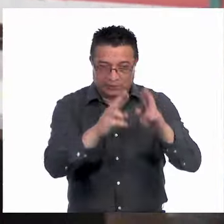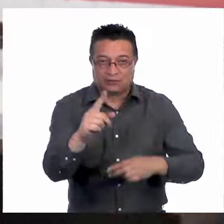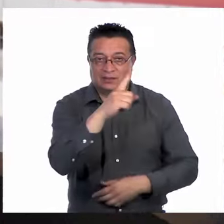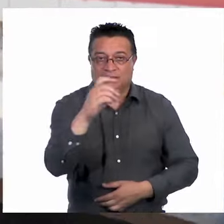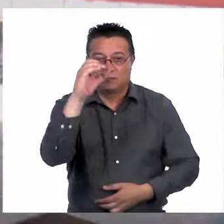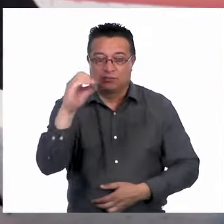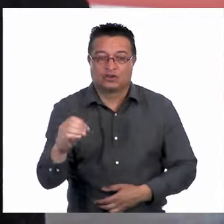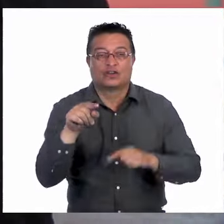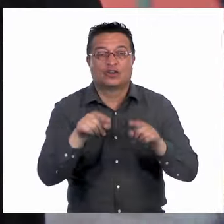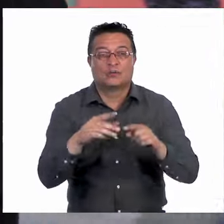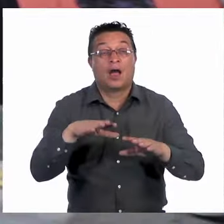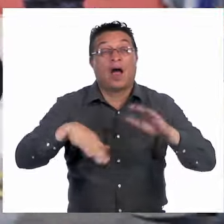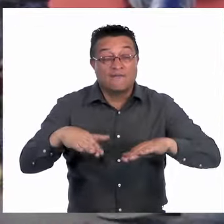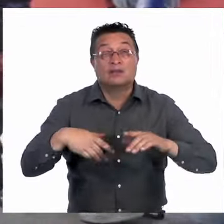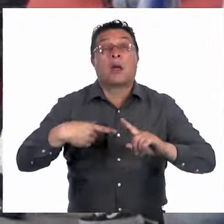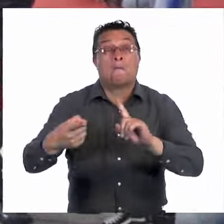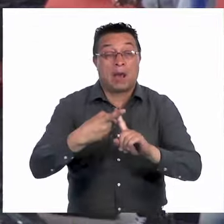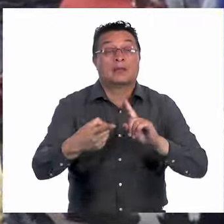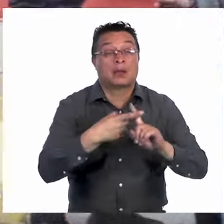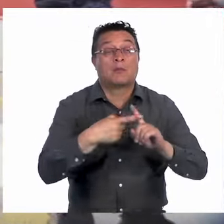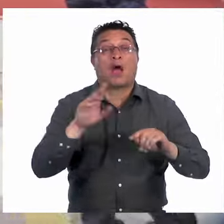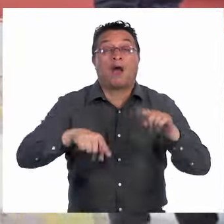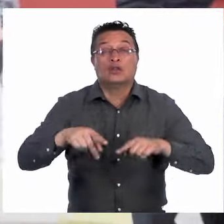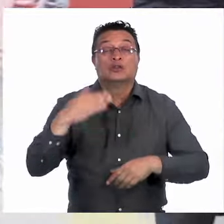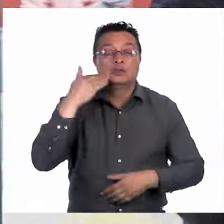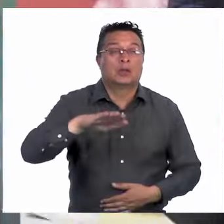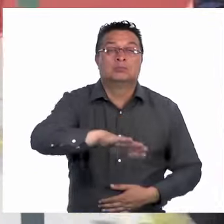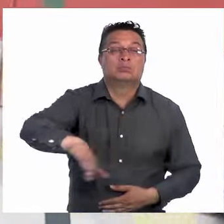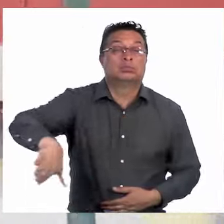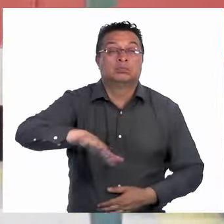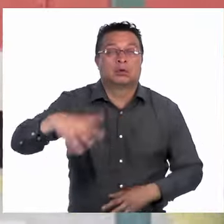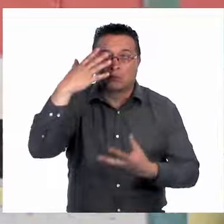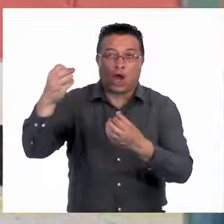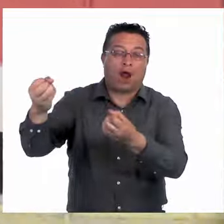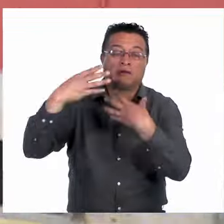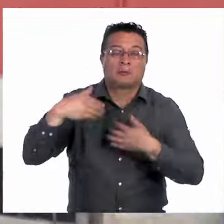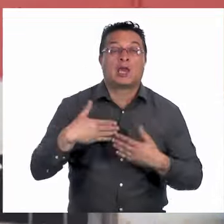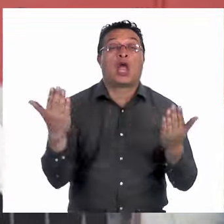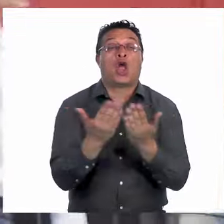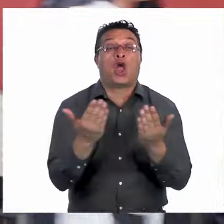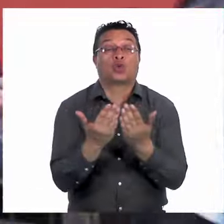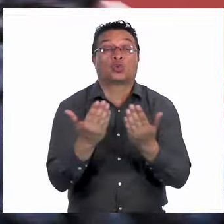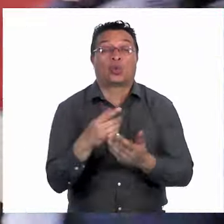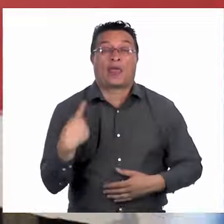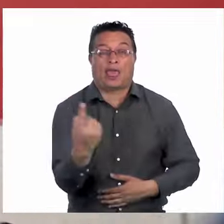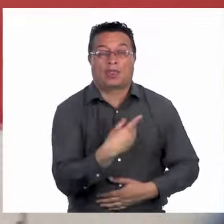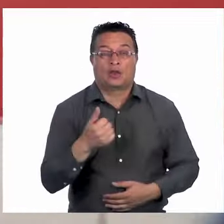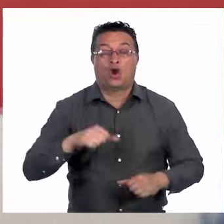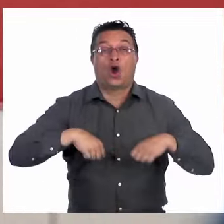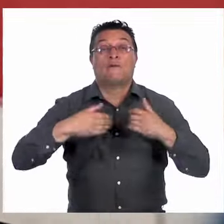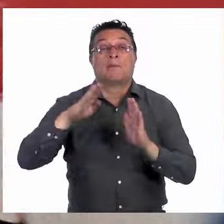respetando totalmente, ya que no todos a veces participamos, ya que nos dejan de lado o quizás se olvidan de nosotros como estudiantes